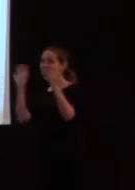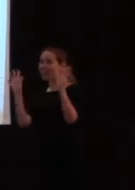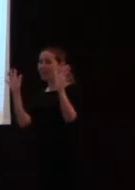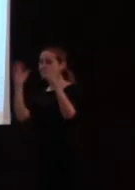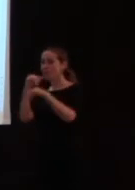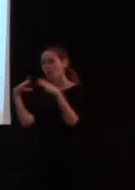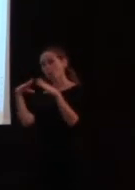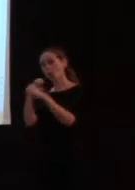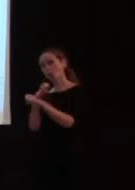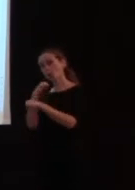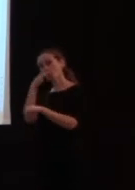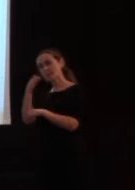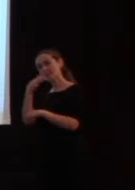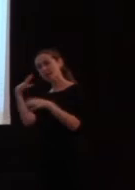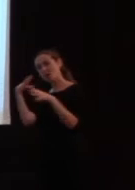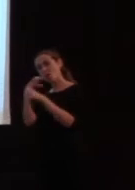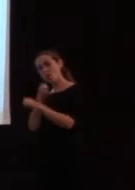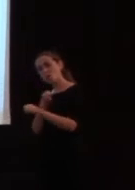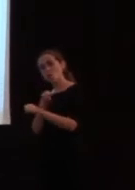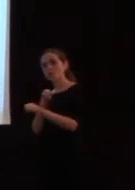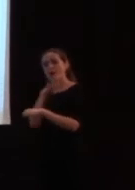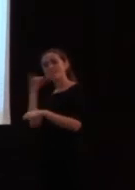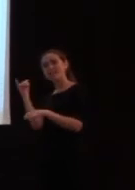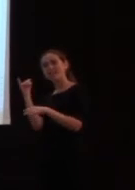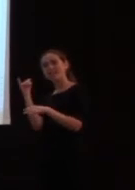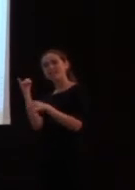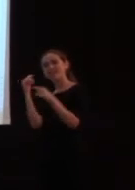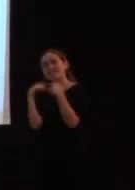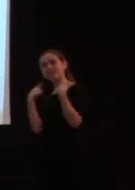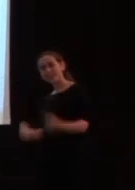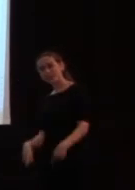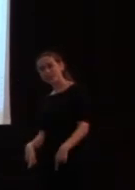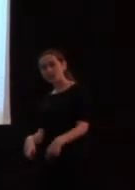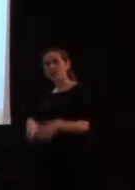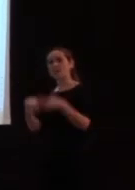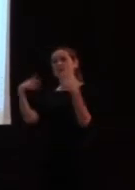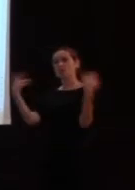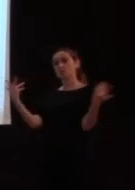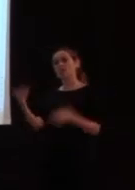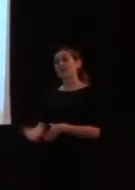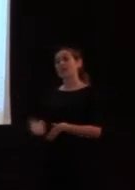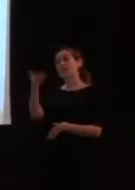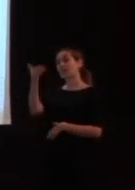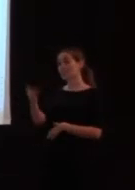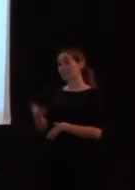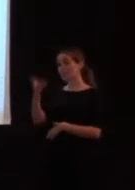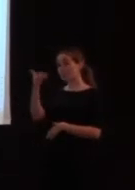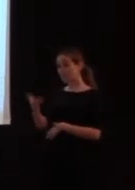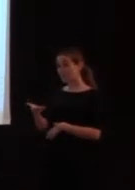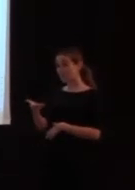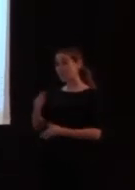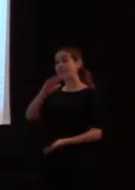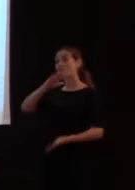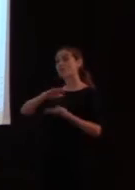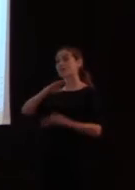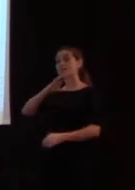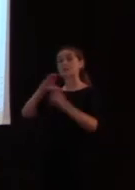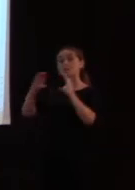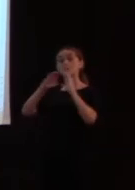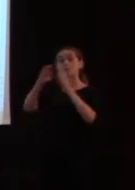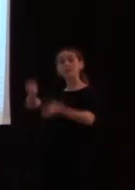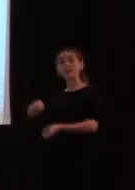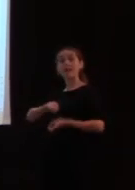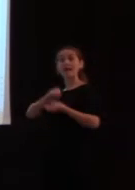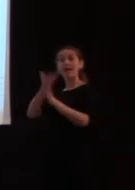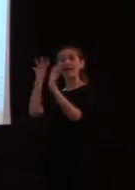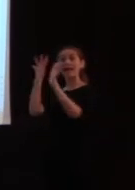no es capaz de poder argumentar una cierta habilidad, ¿de acuerdo? Por tanto, importante saber que cuando enseñamos las competencias comunicativas,